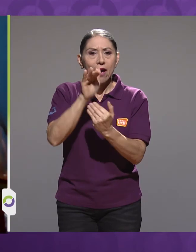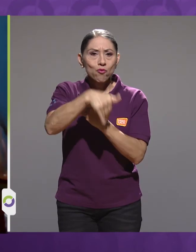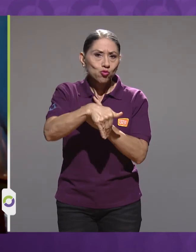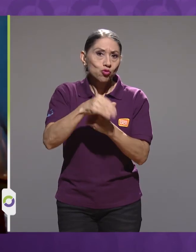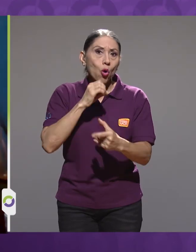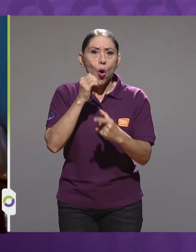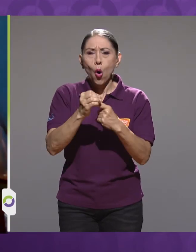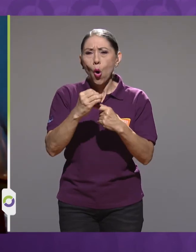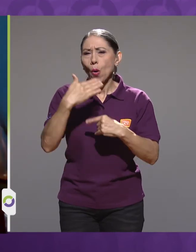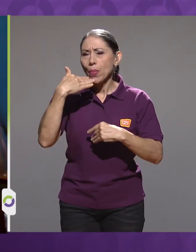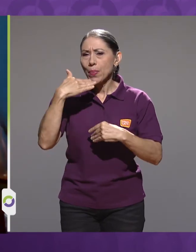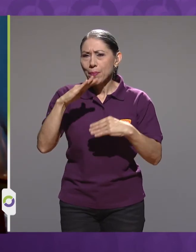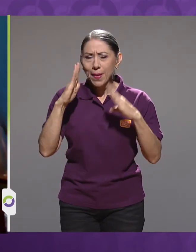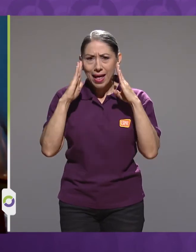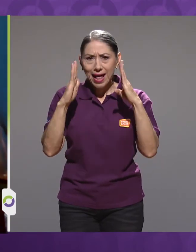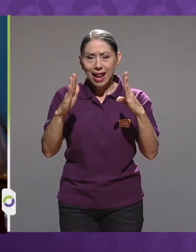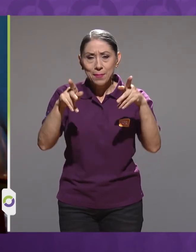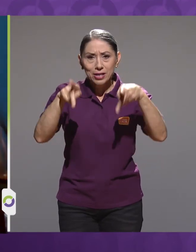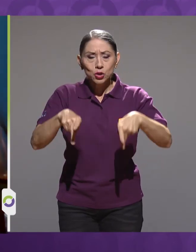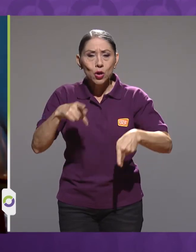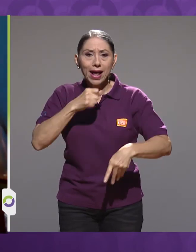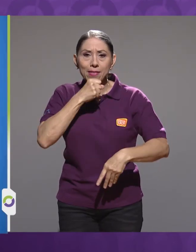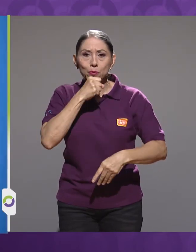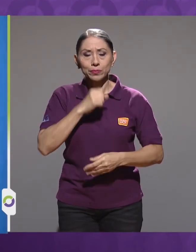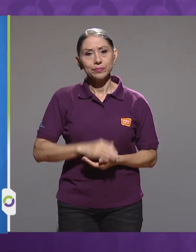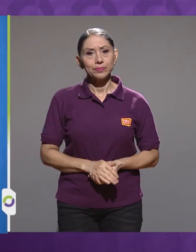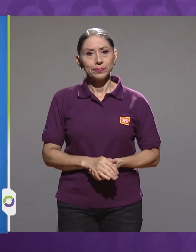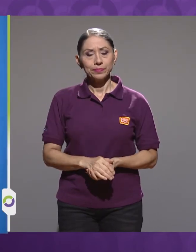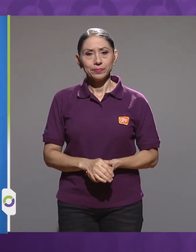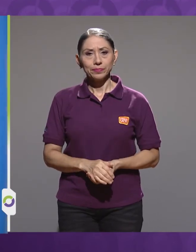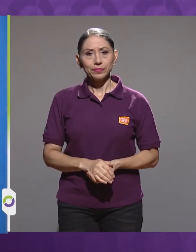malos tratos en la población adulta mayor.